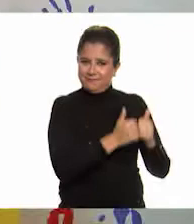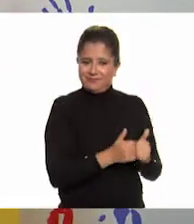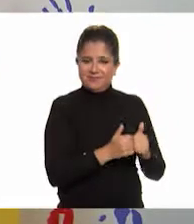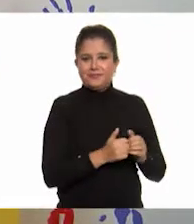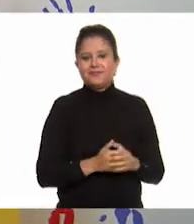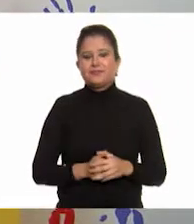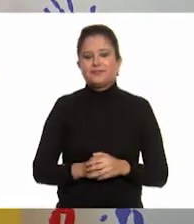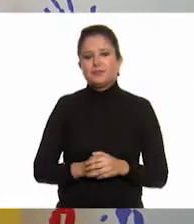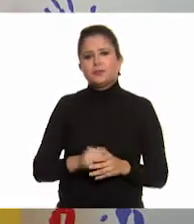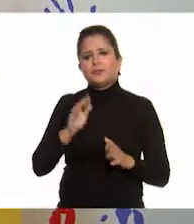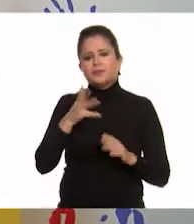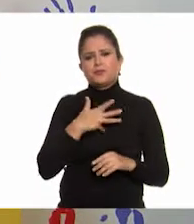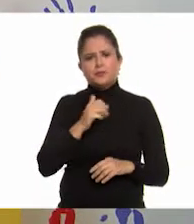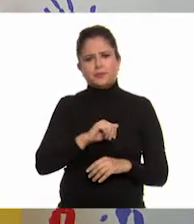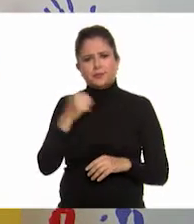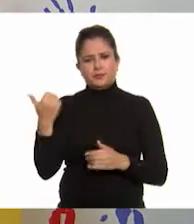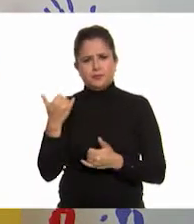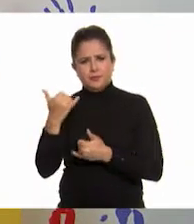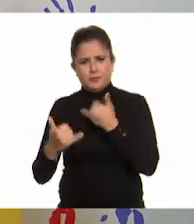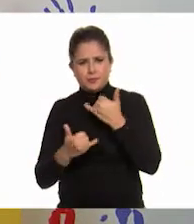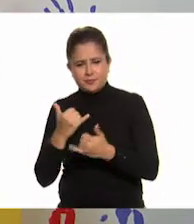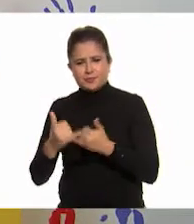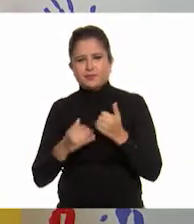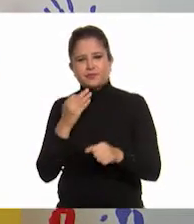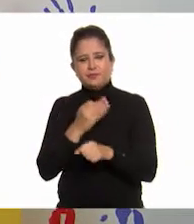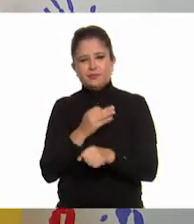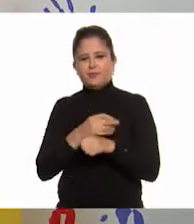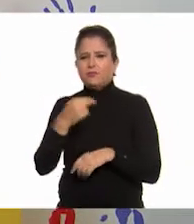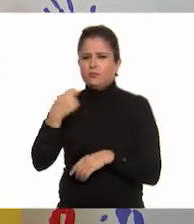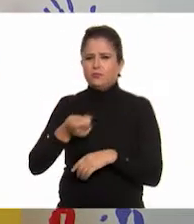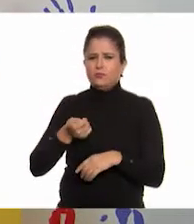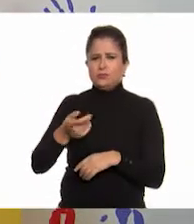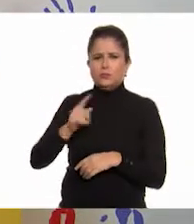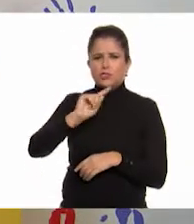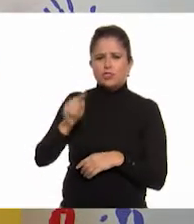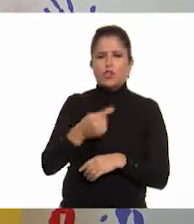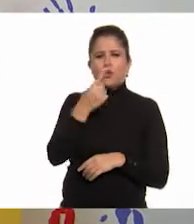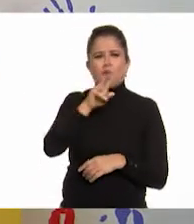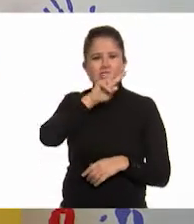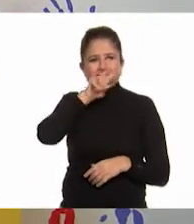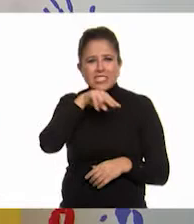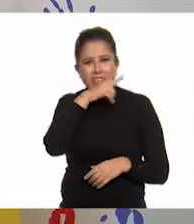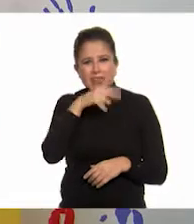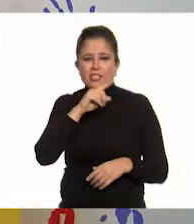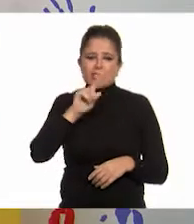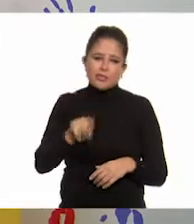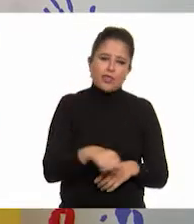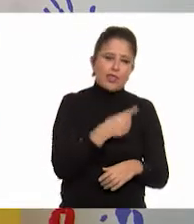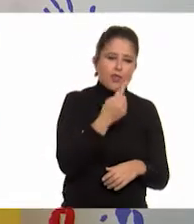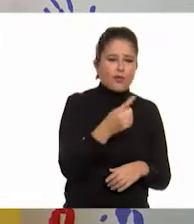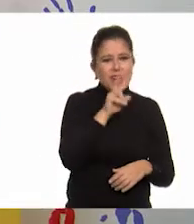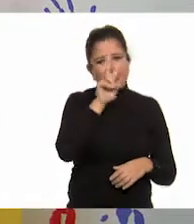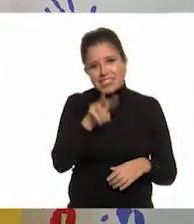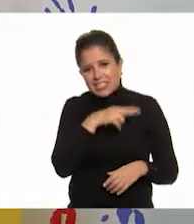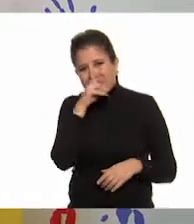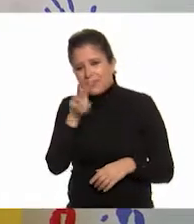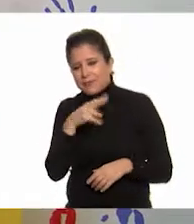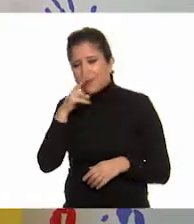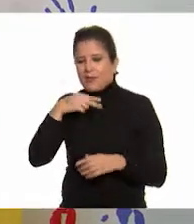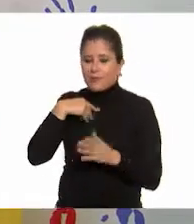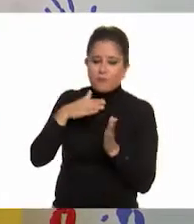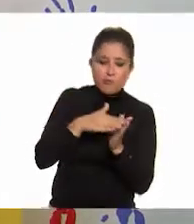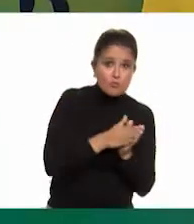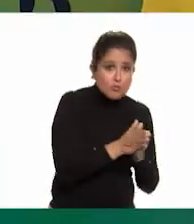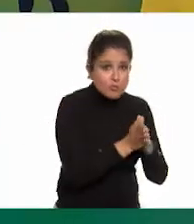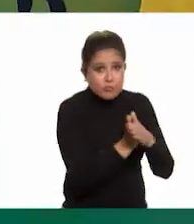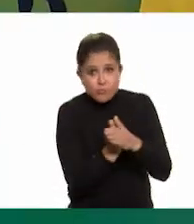Y hay otro juego que también es actual que se llama Soy una serpiente. Soy una serpiente que anda por